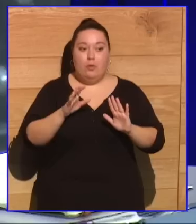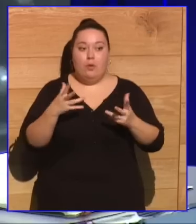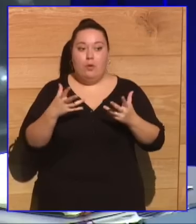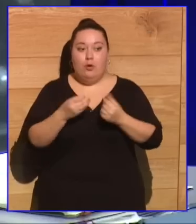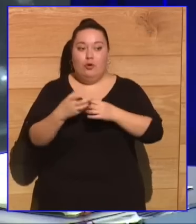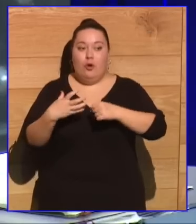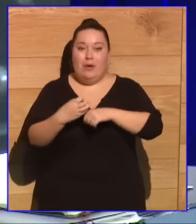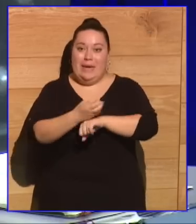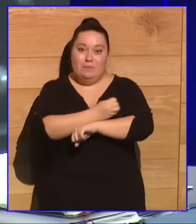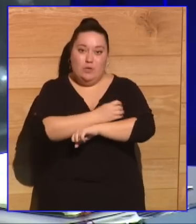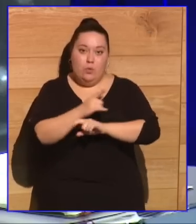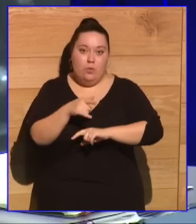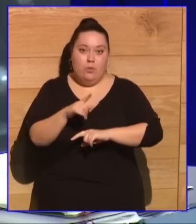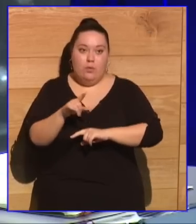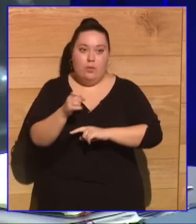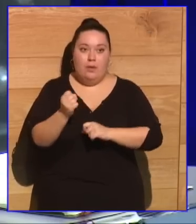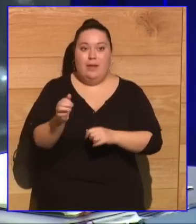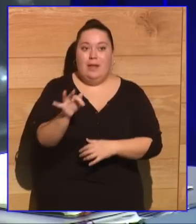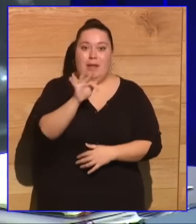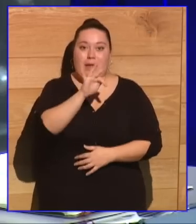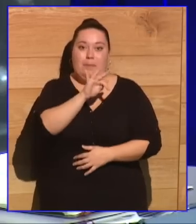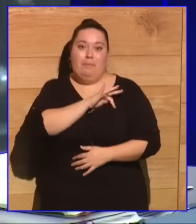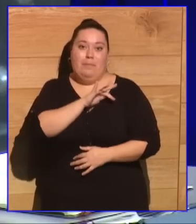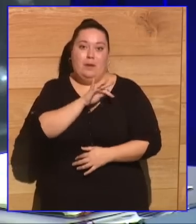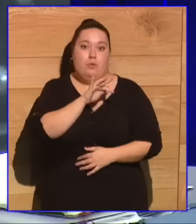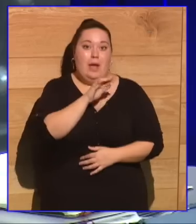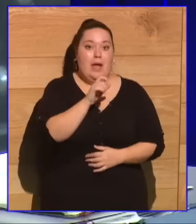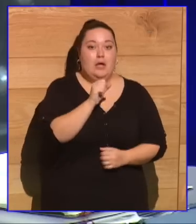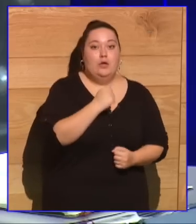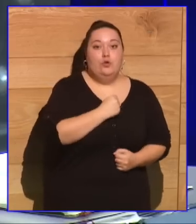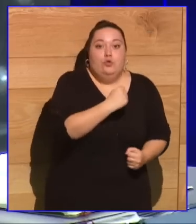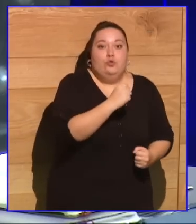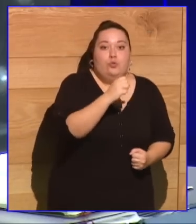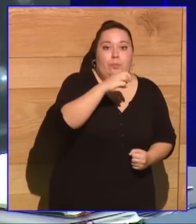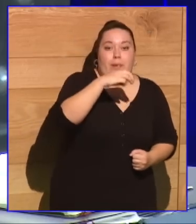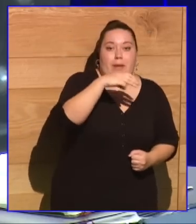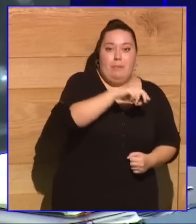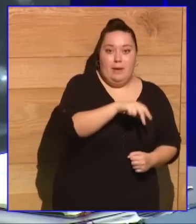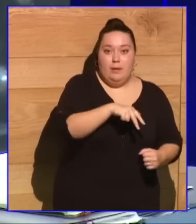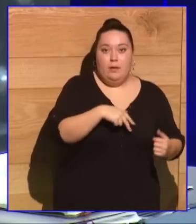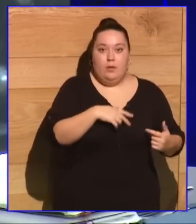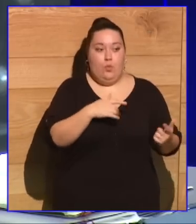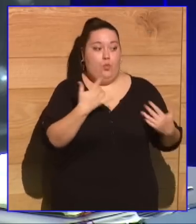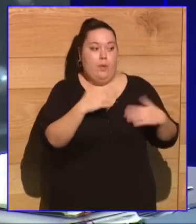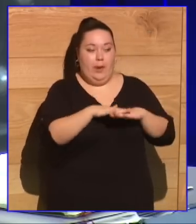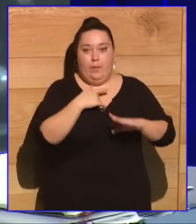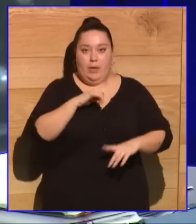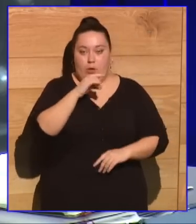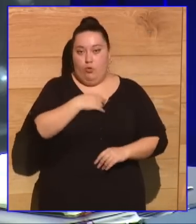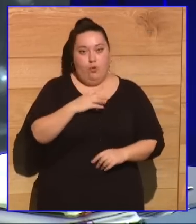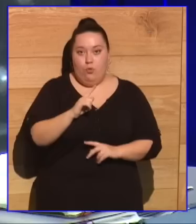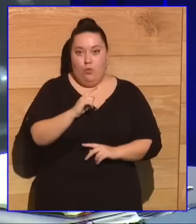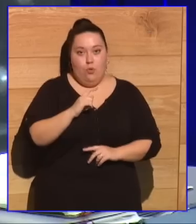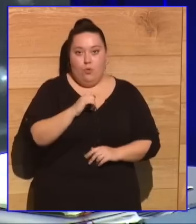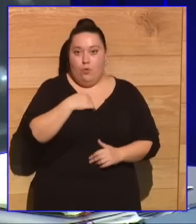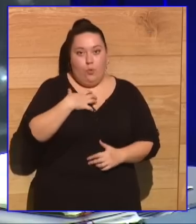el otro día de Giorgio Moroder, que le gana el Oscar a Superman. A Superman. Perdóname que todavía no he superado eso. De John